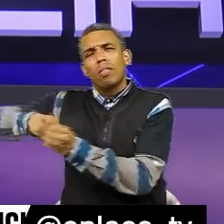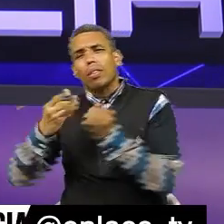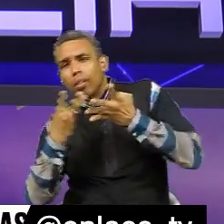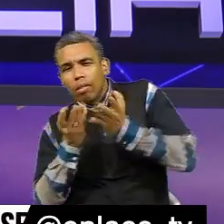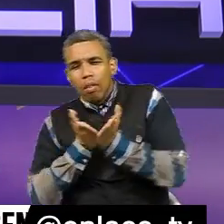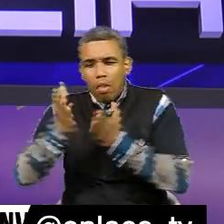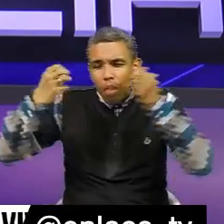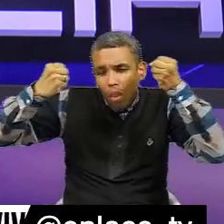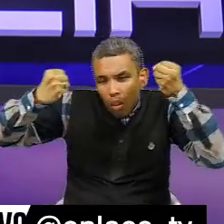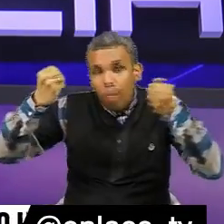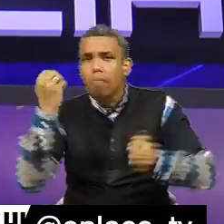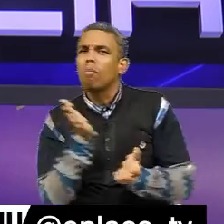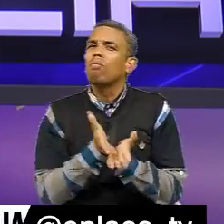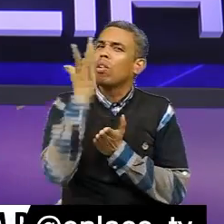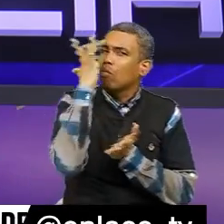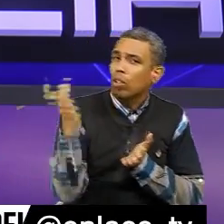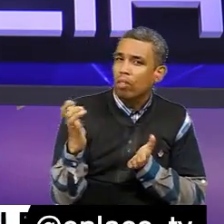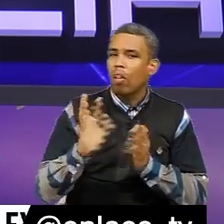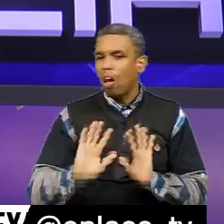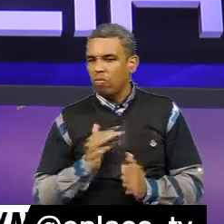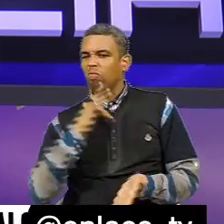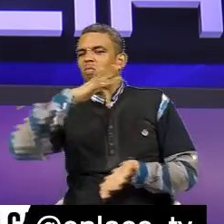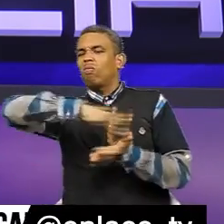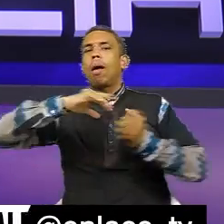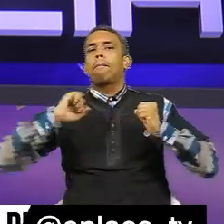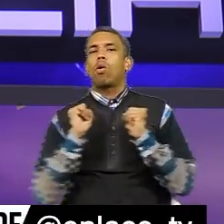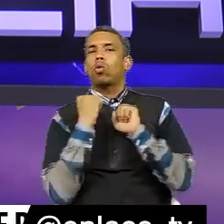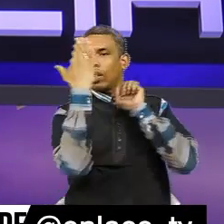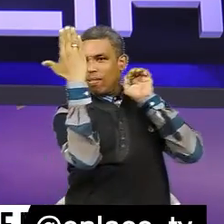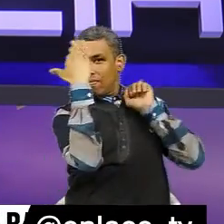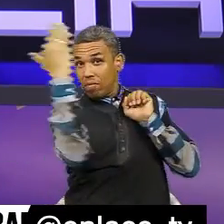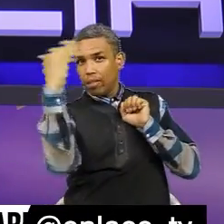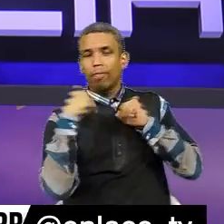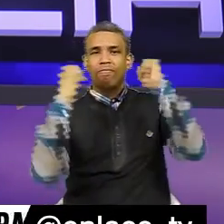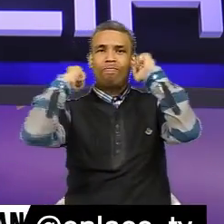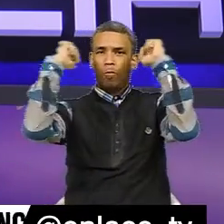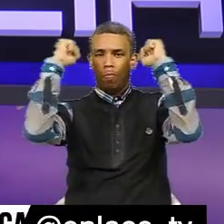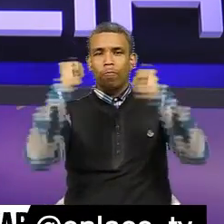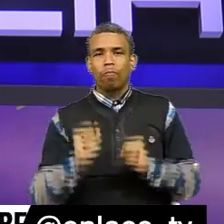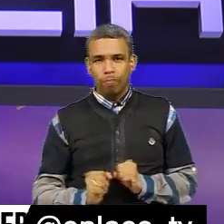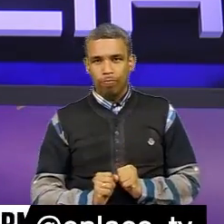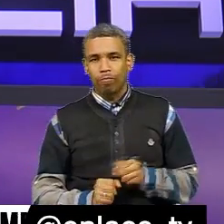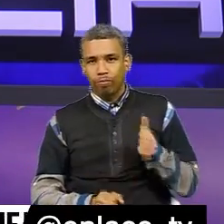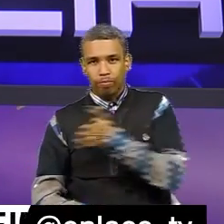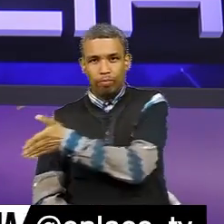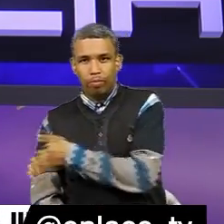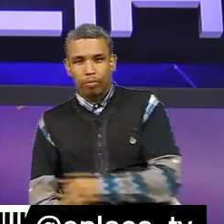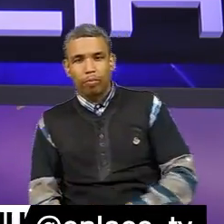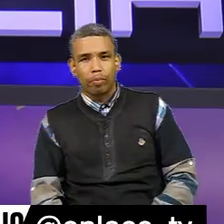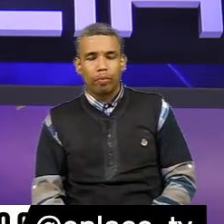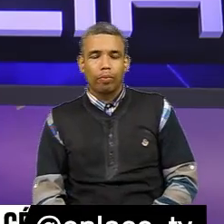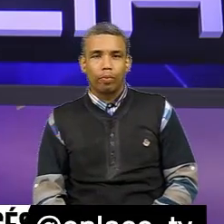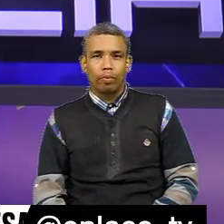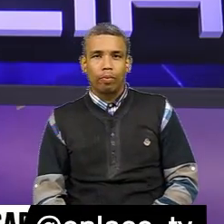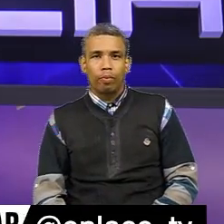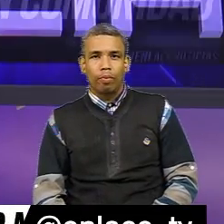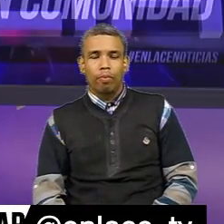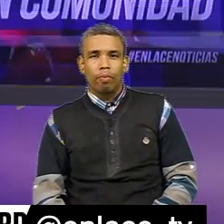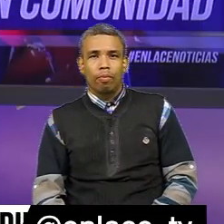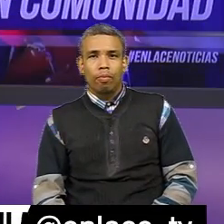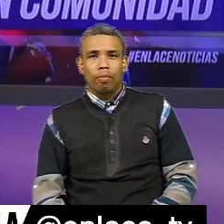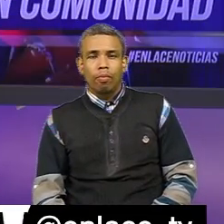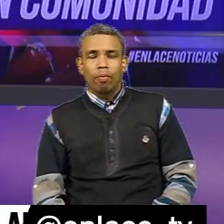al tanto de lo que se pueda desarrollar en torno a esta información desde la ciudad de Bogotá. En otras noticias, un acuerdo logrado con habitantes